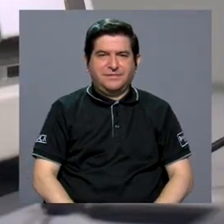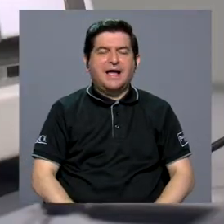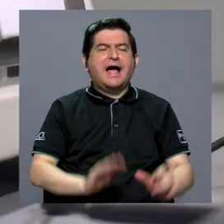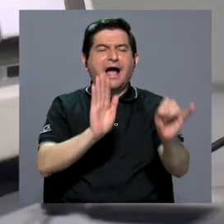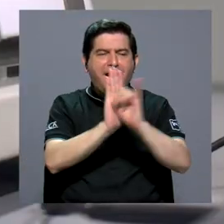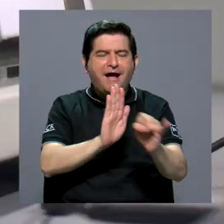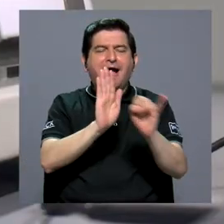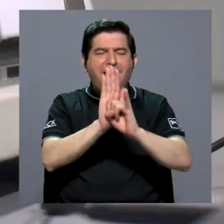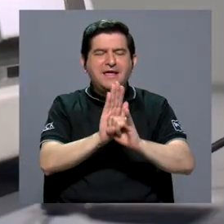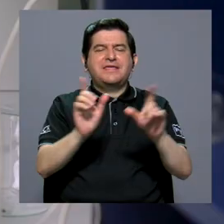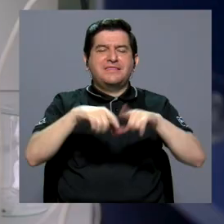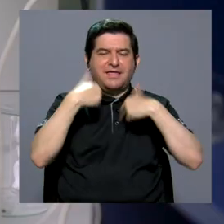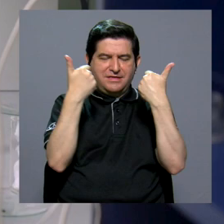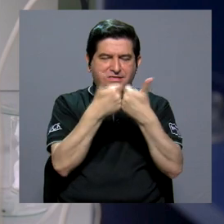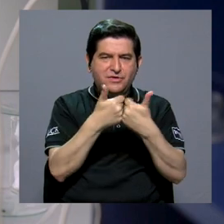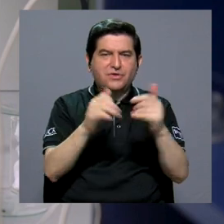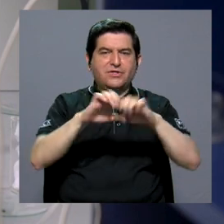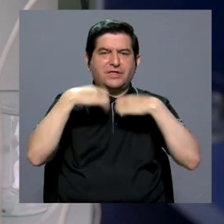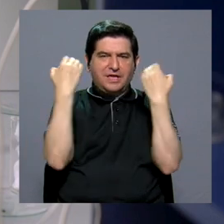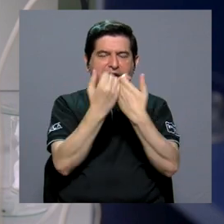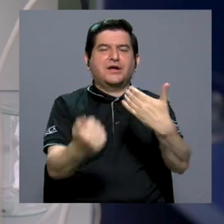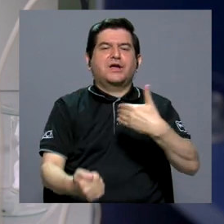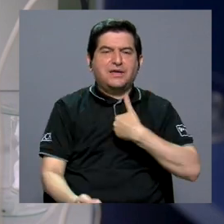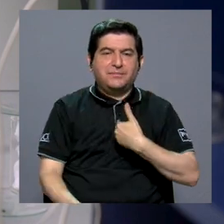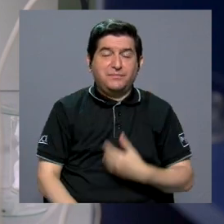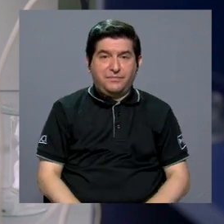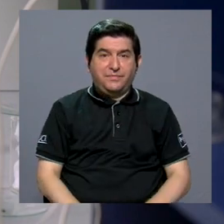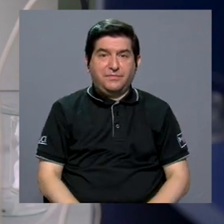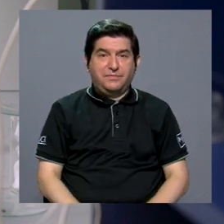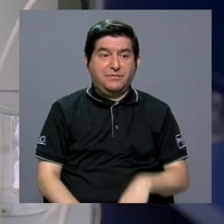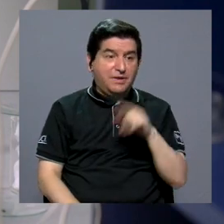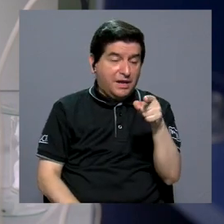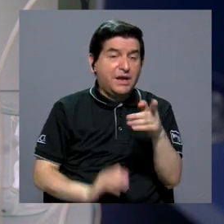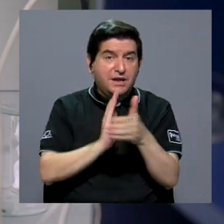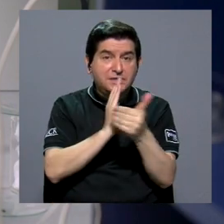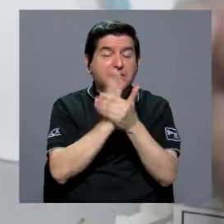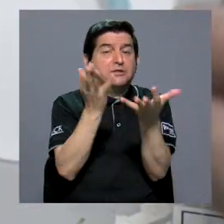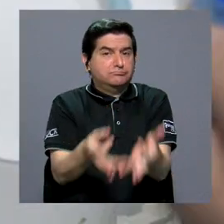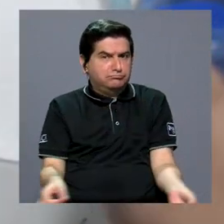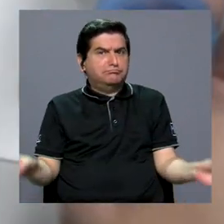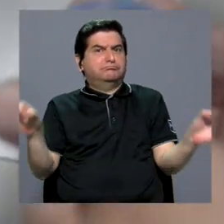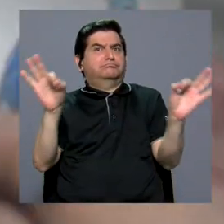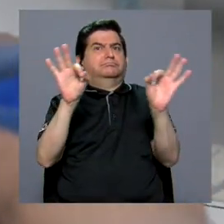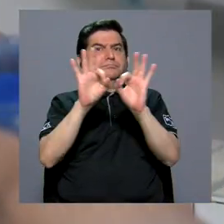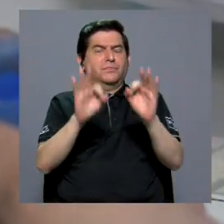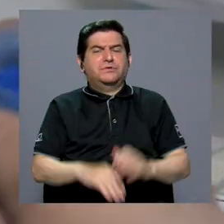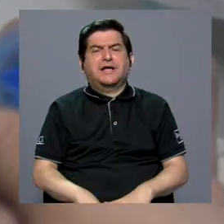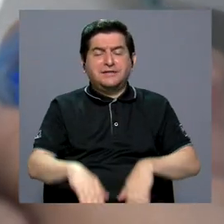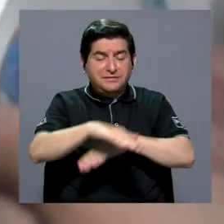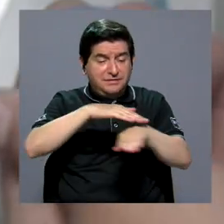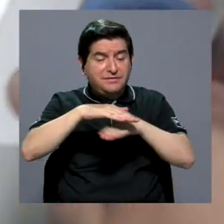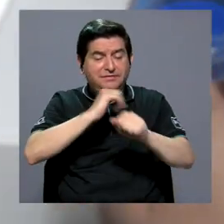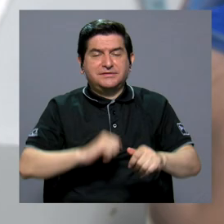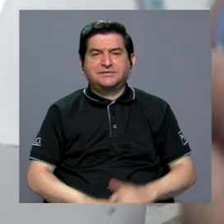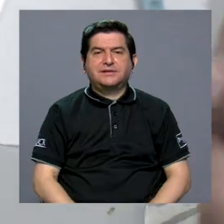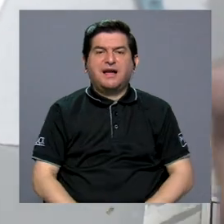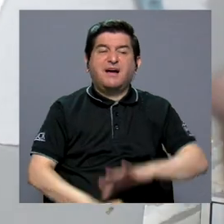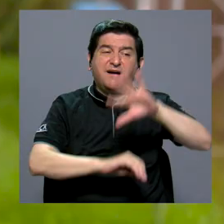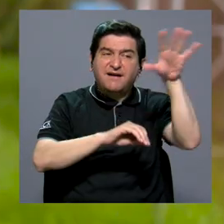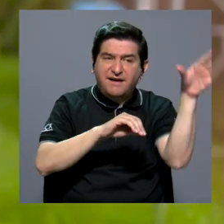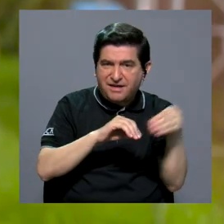una identidad de grupo o de equipo, y eso son competencias muy importantes que son